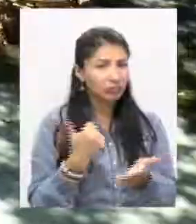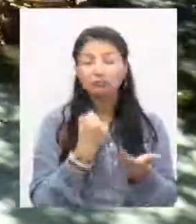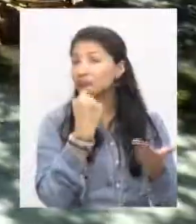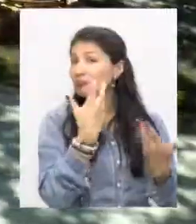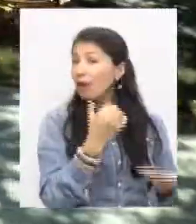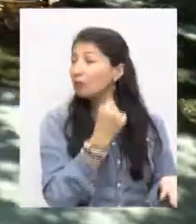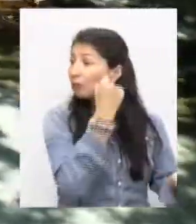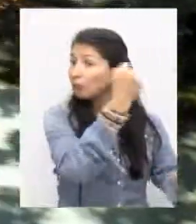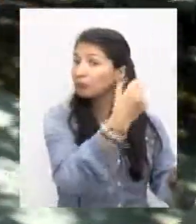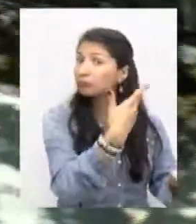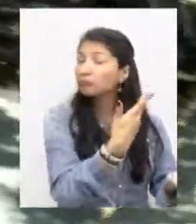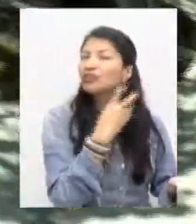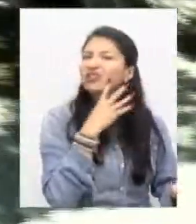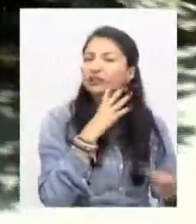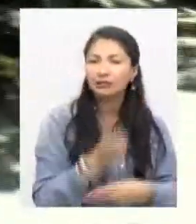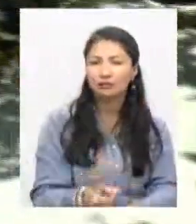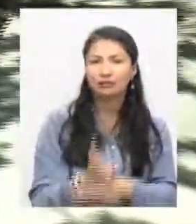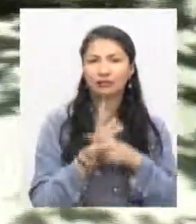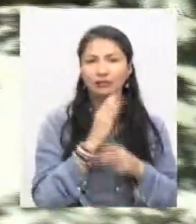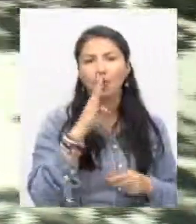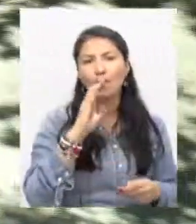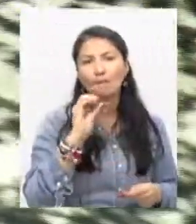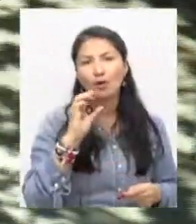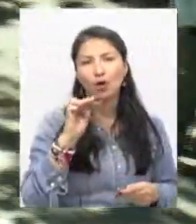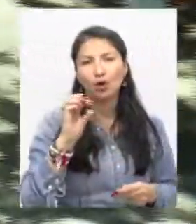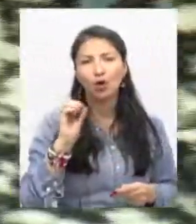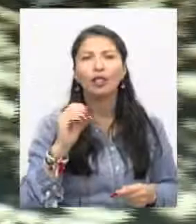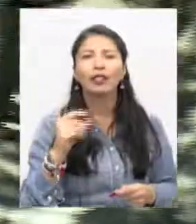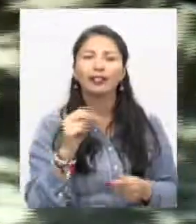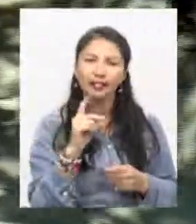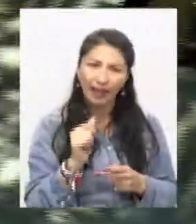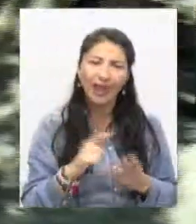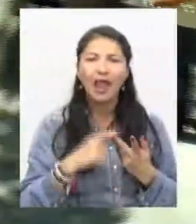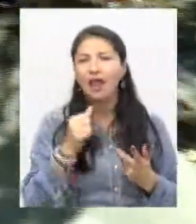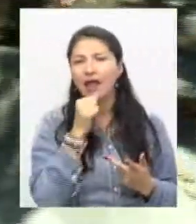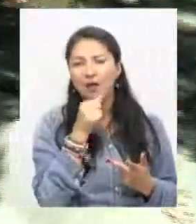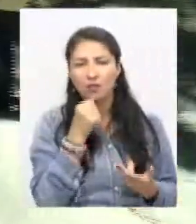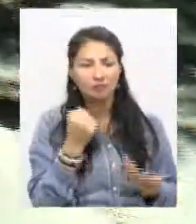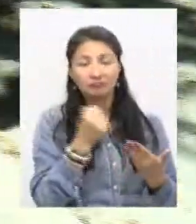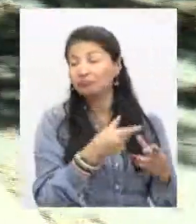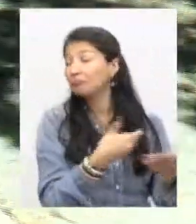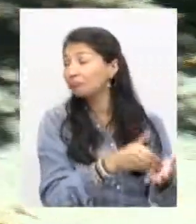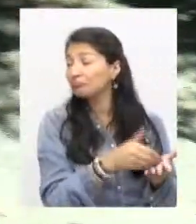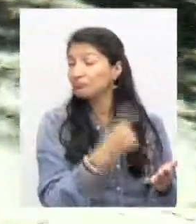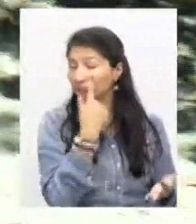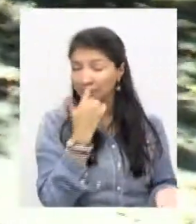básico una vez invirtieron los dineros apalancados por los denominados bonos de agua.